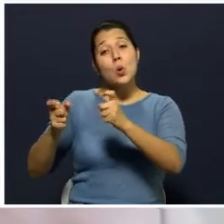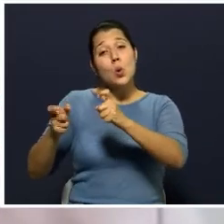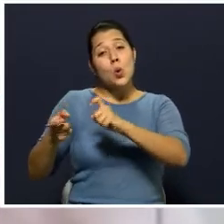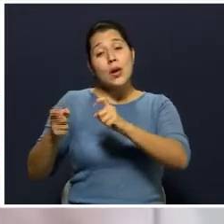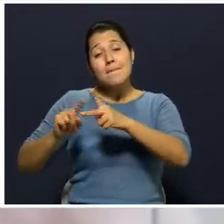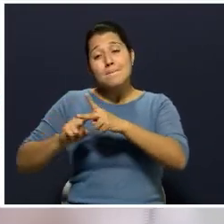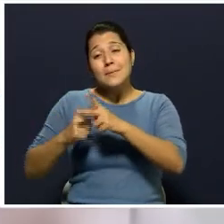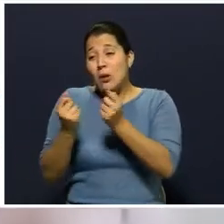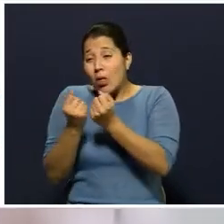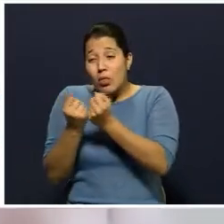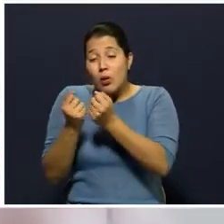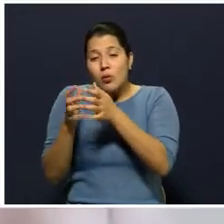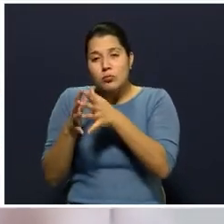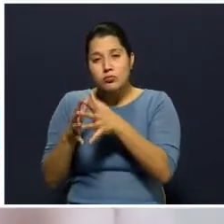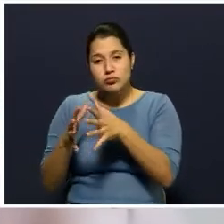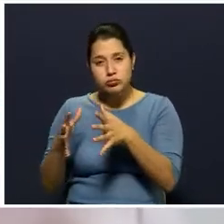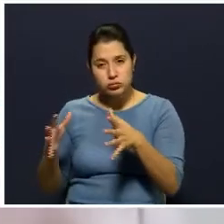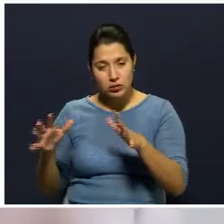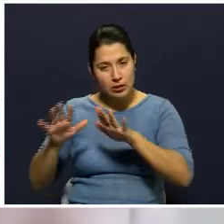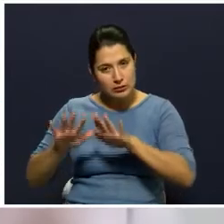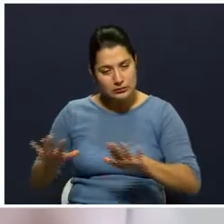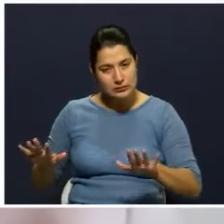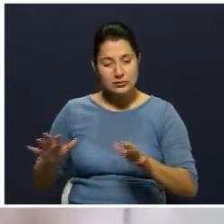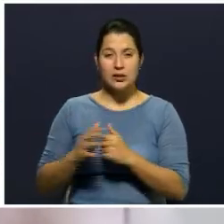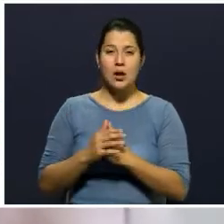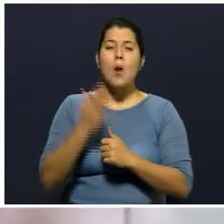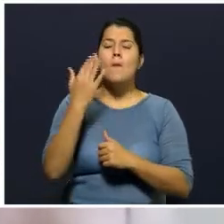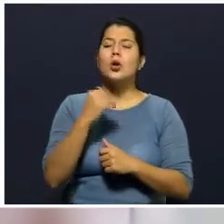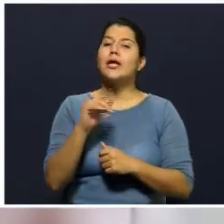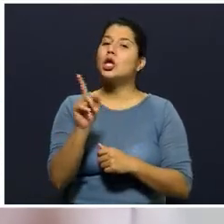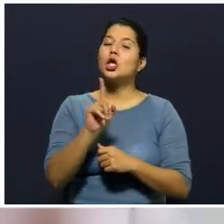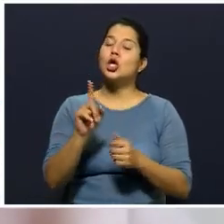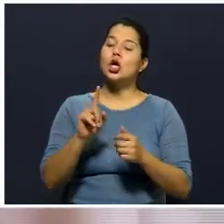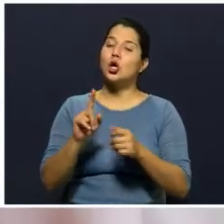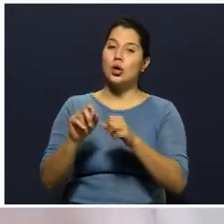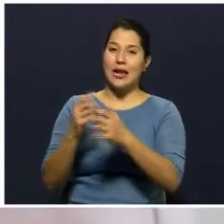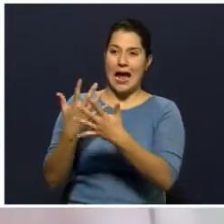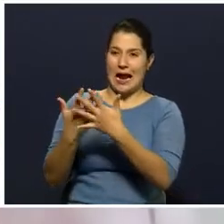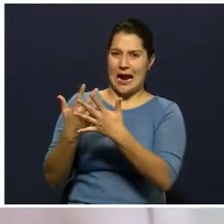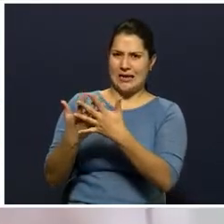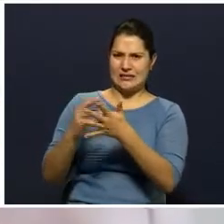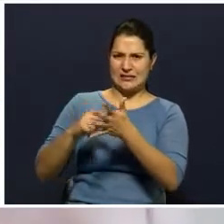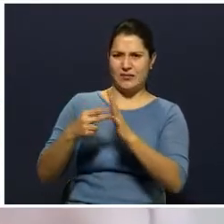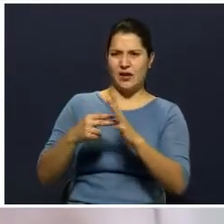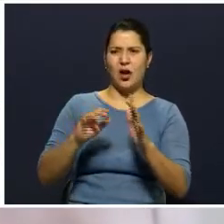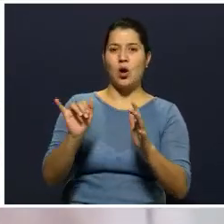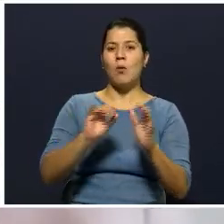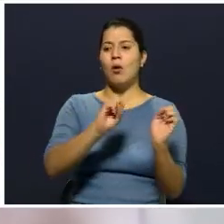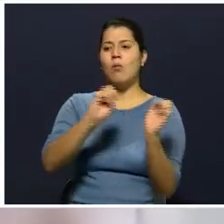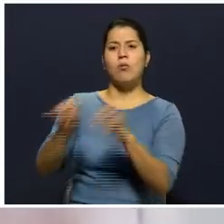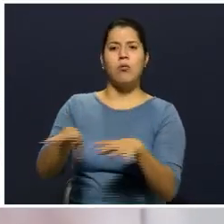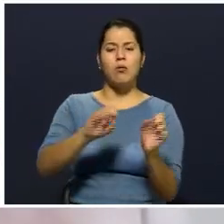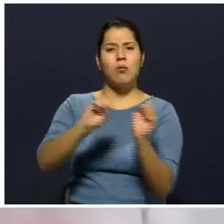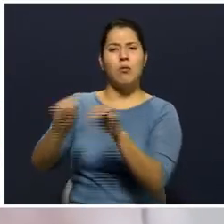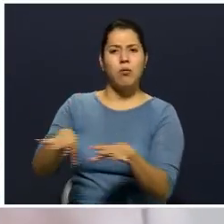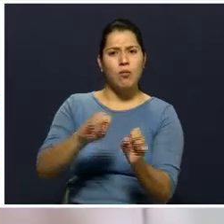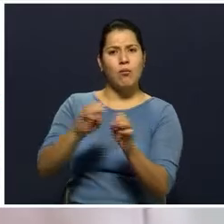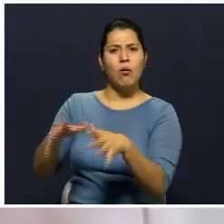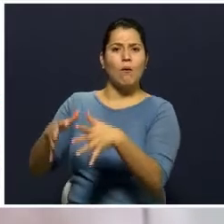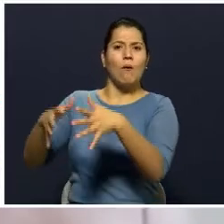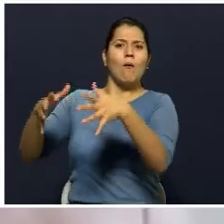un poquito más rápida, porque tampoco se trata de que el sistema penitenciario sea un gran depósito de personas. Esa es una